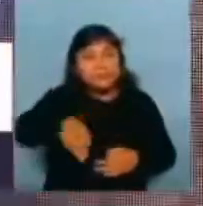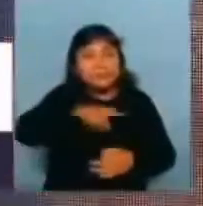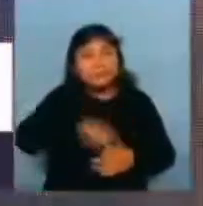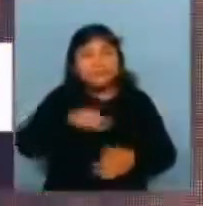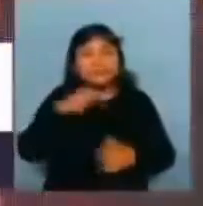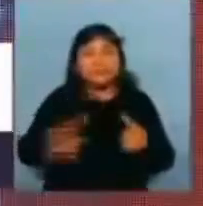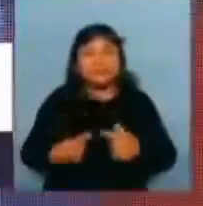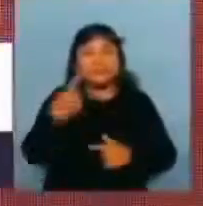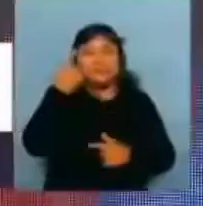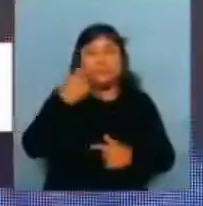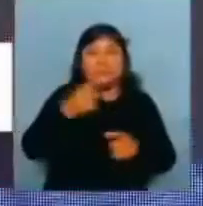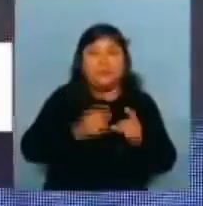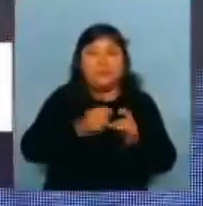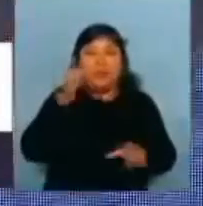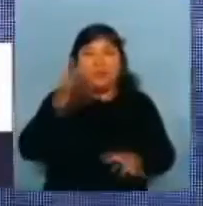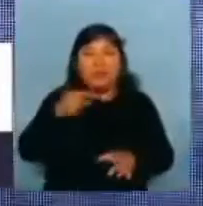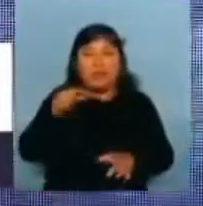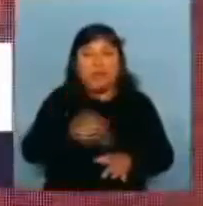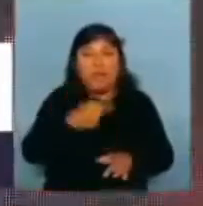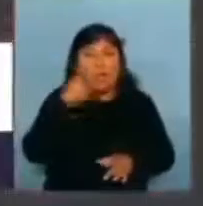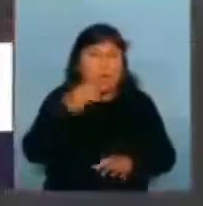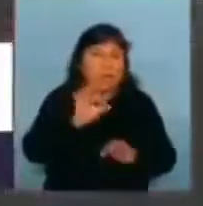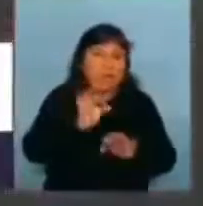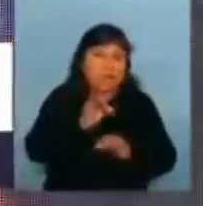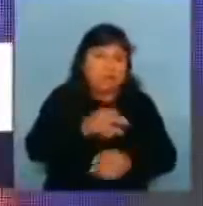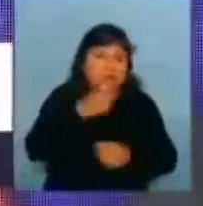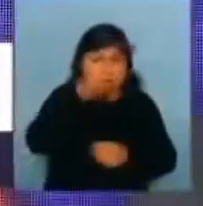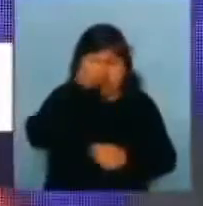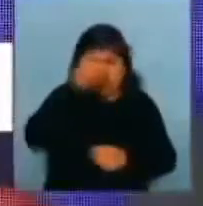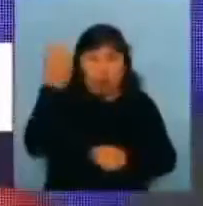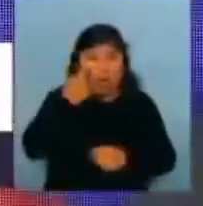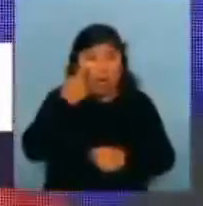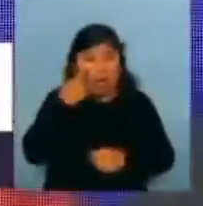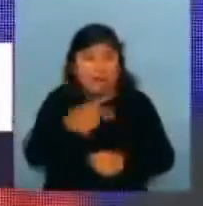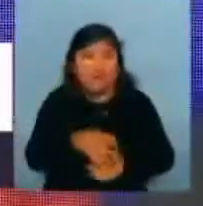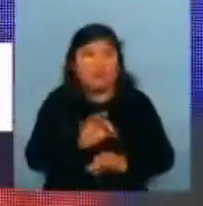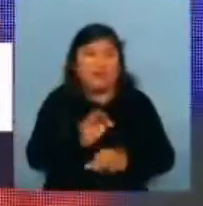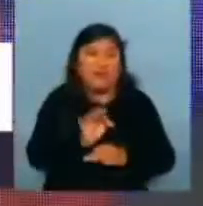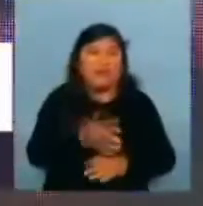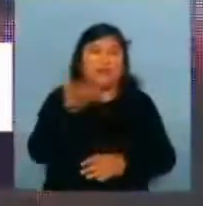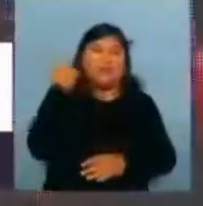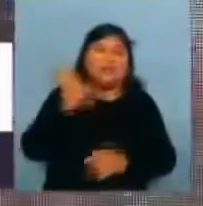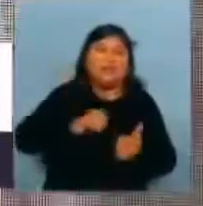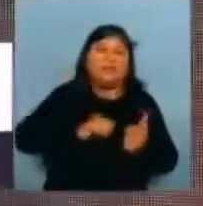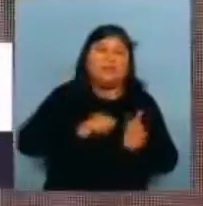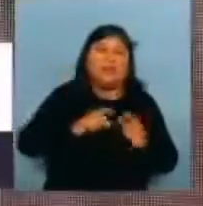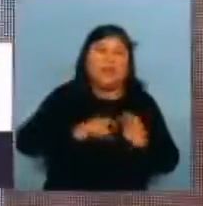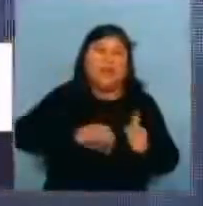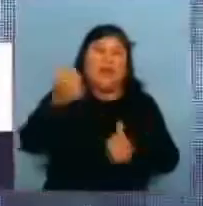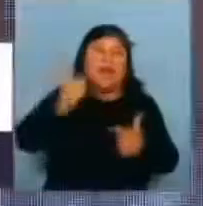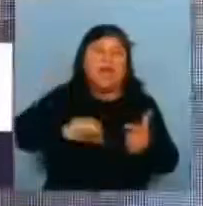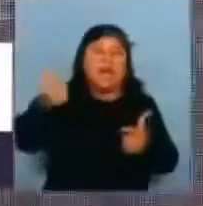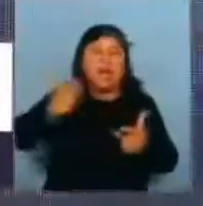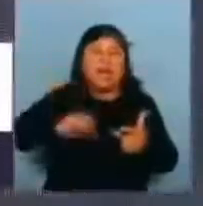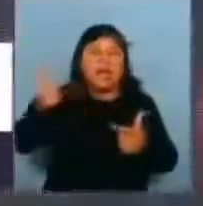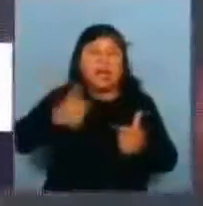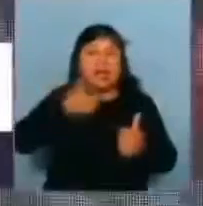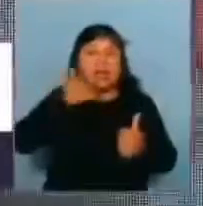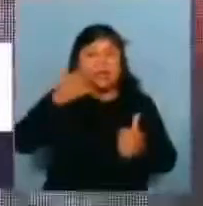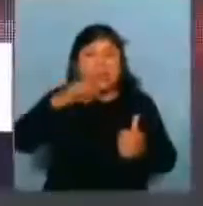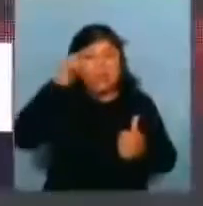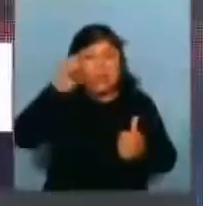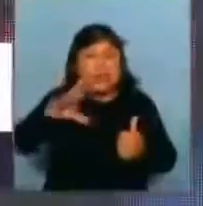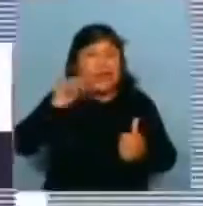Sí. Saben las defensas que tiene con los títulos, que fue campeona Super Gallo y tiene varias